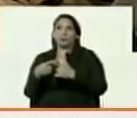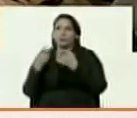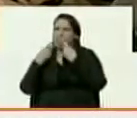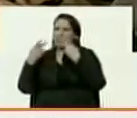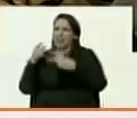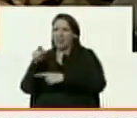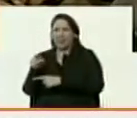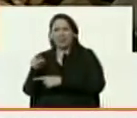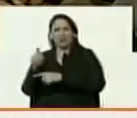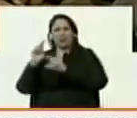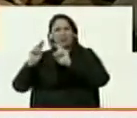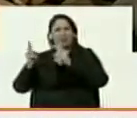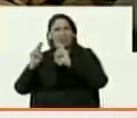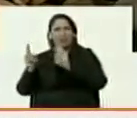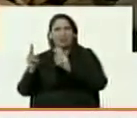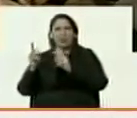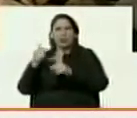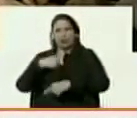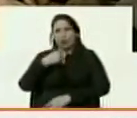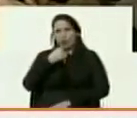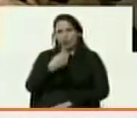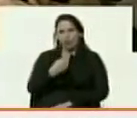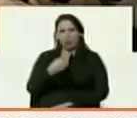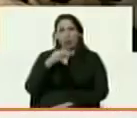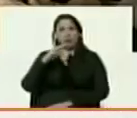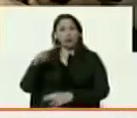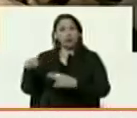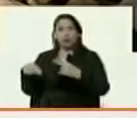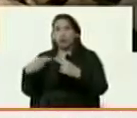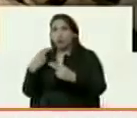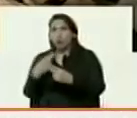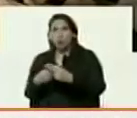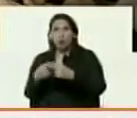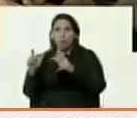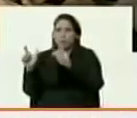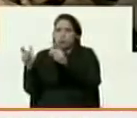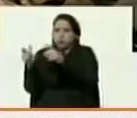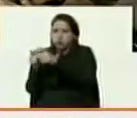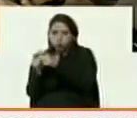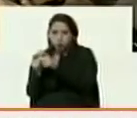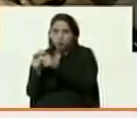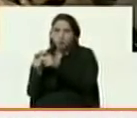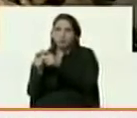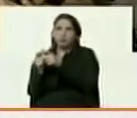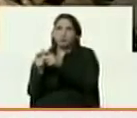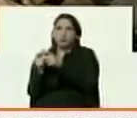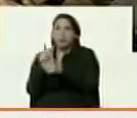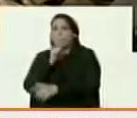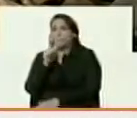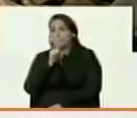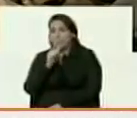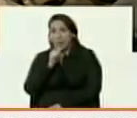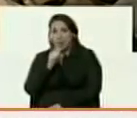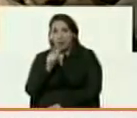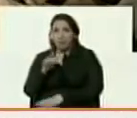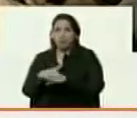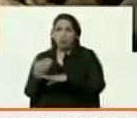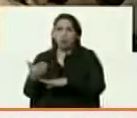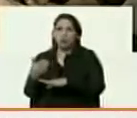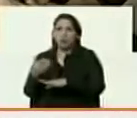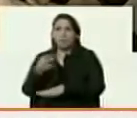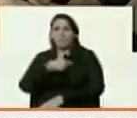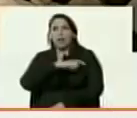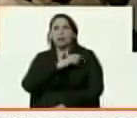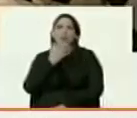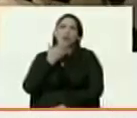esos términos, yo incluso a veces digo que nunca las minorías son malas, porque en España, por